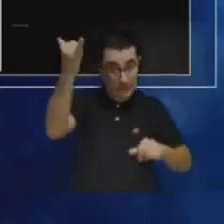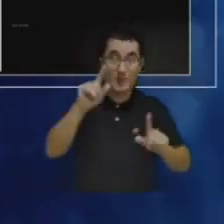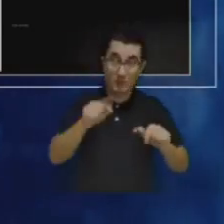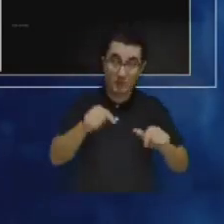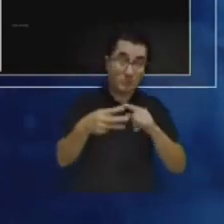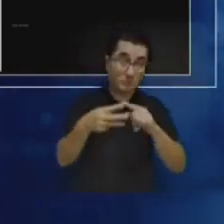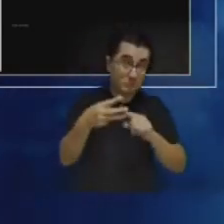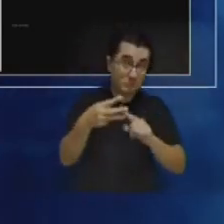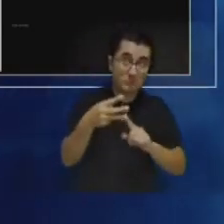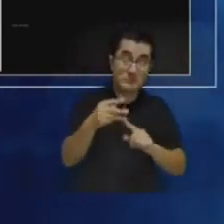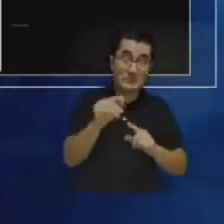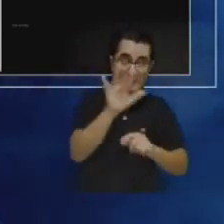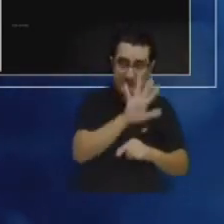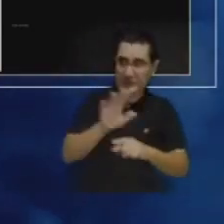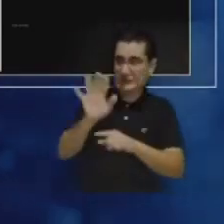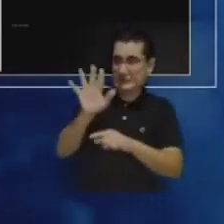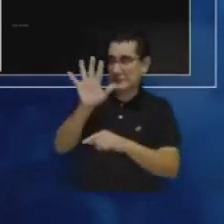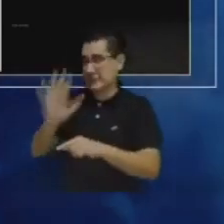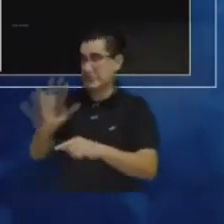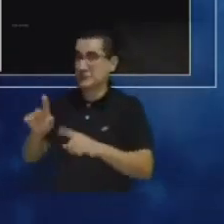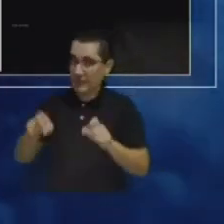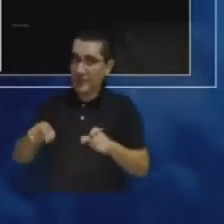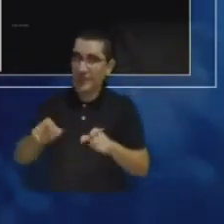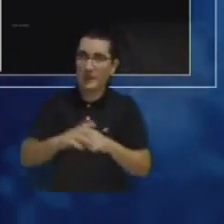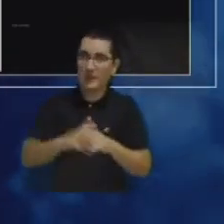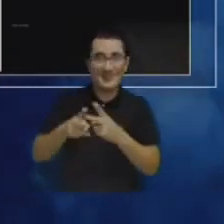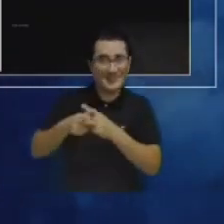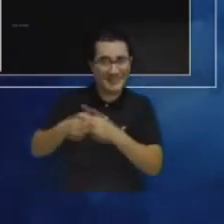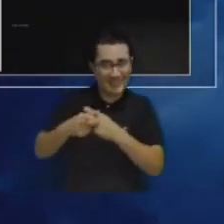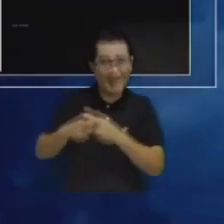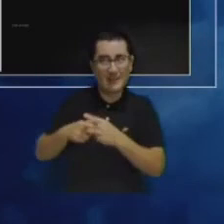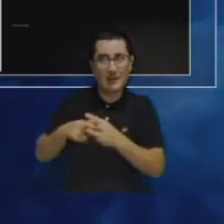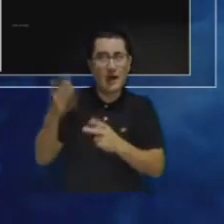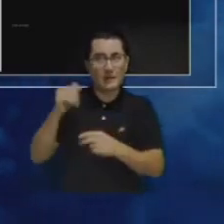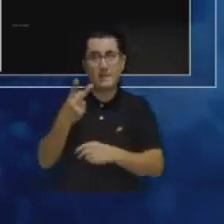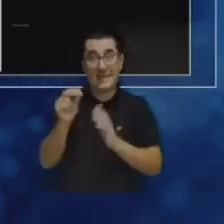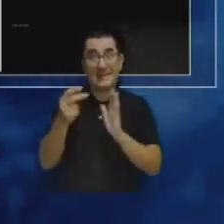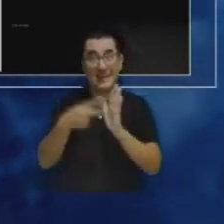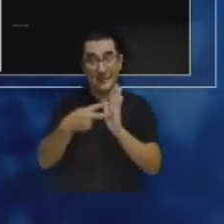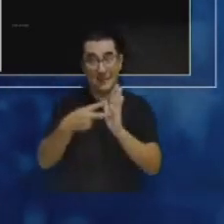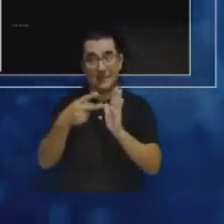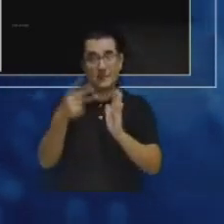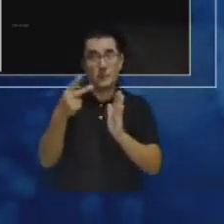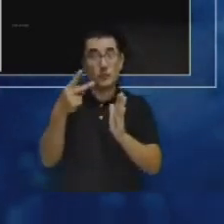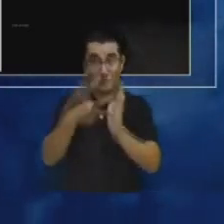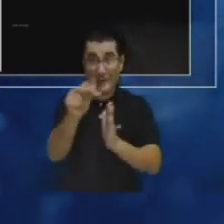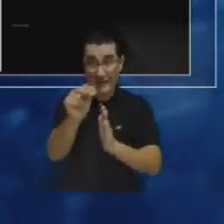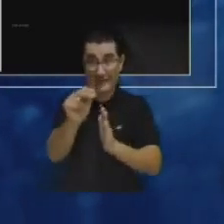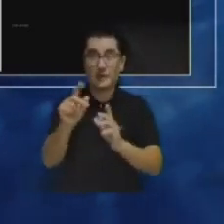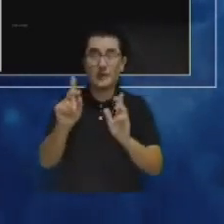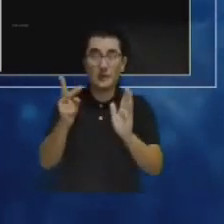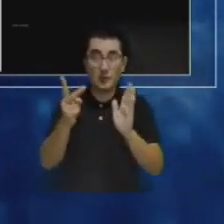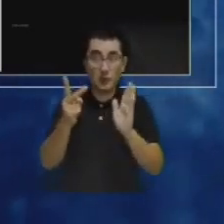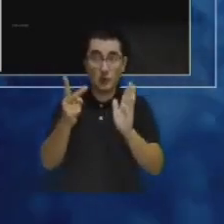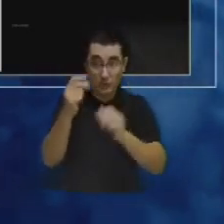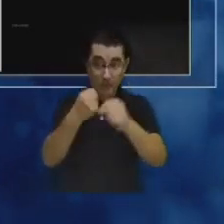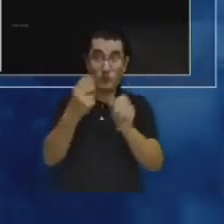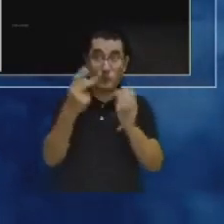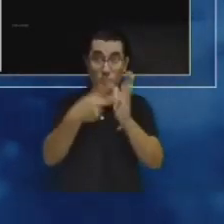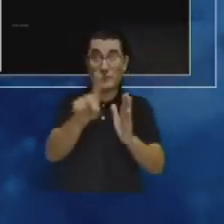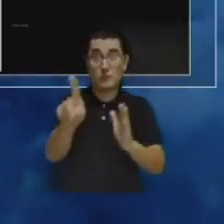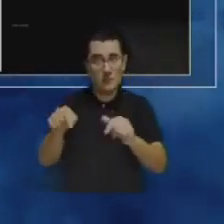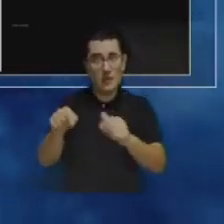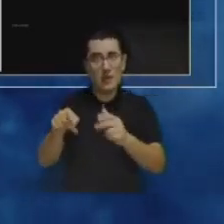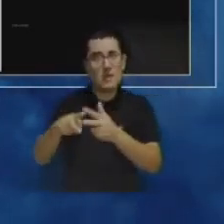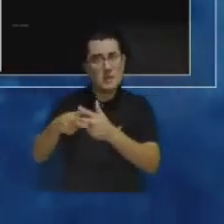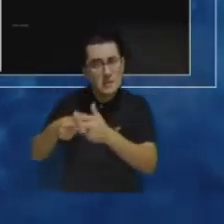y en los talleres que hizo la ANE en 2020 y en 2021, se vio que es posible y debiera continuar así en esa forma